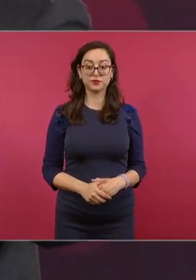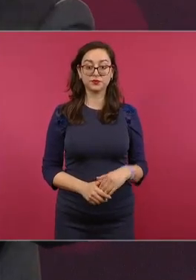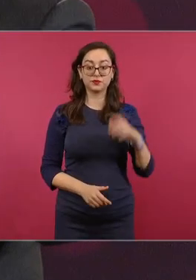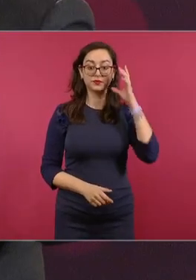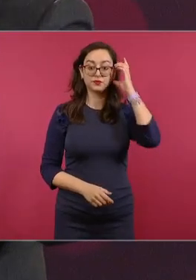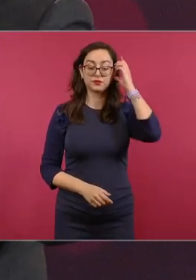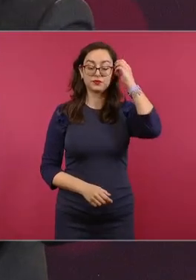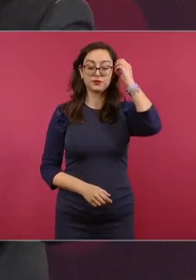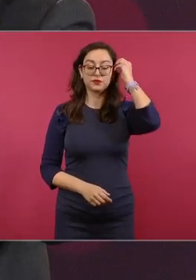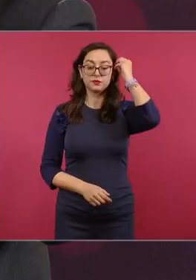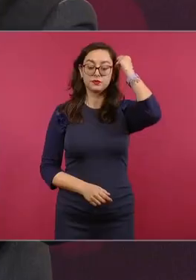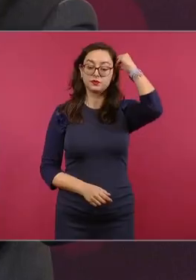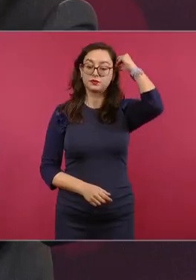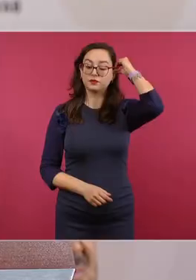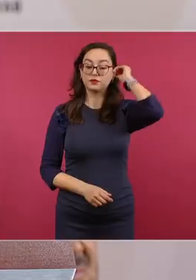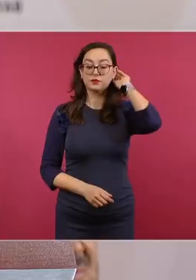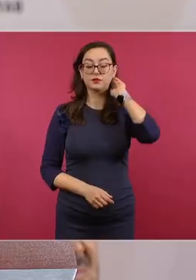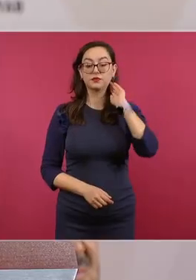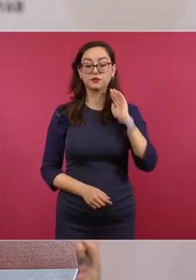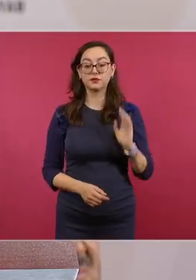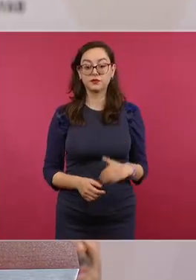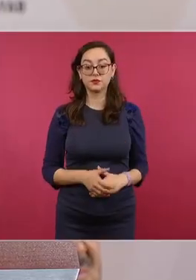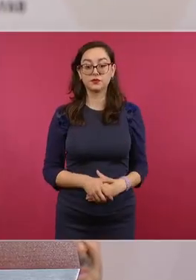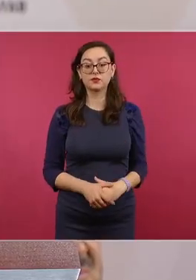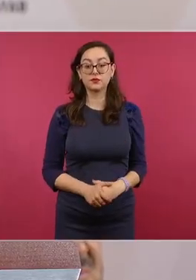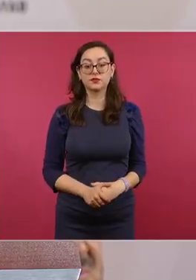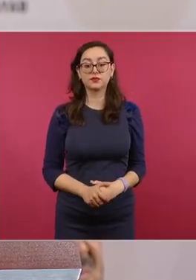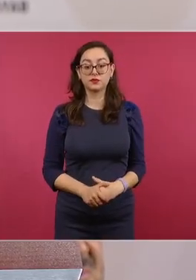Y los conservadores